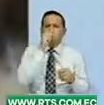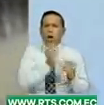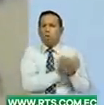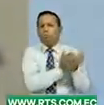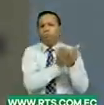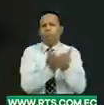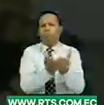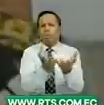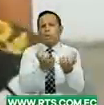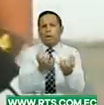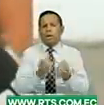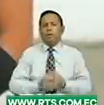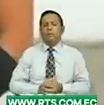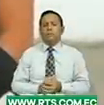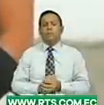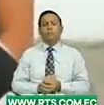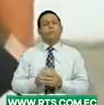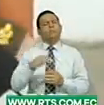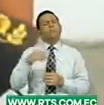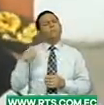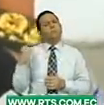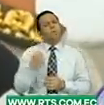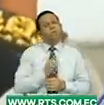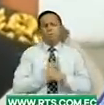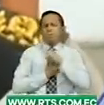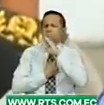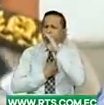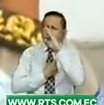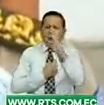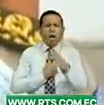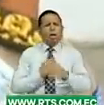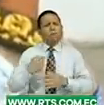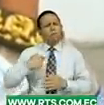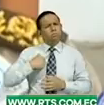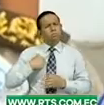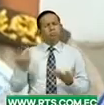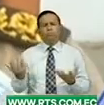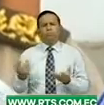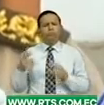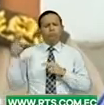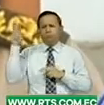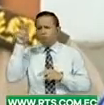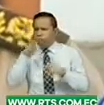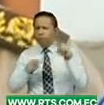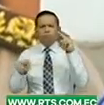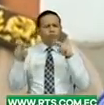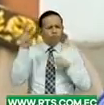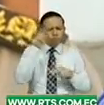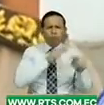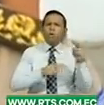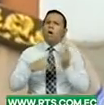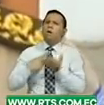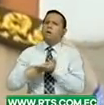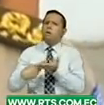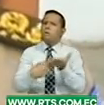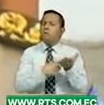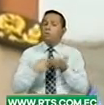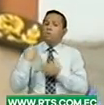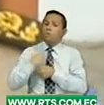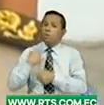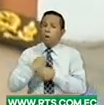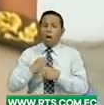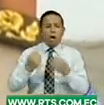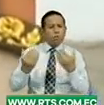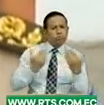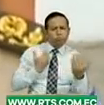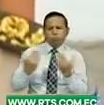nosotros estamos de manera permanente realizando reuniones de trabajo y coordinaciones con las autoridades de